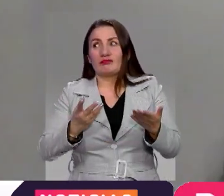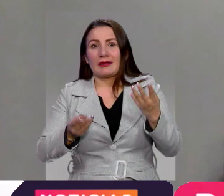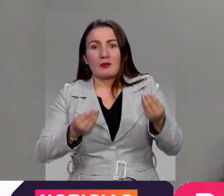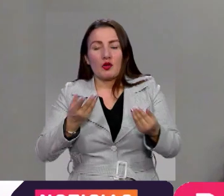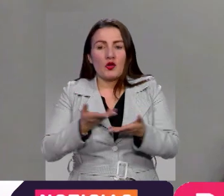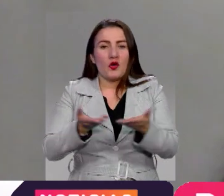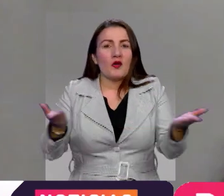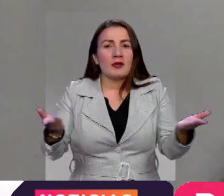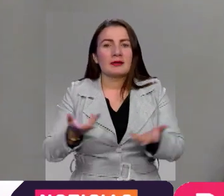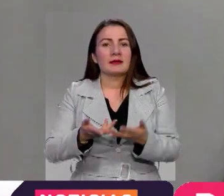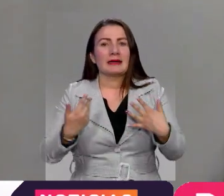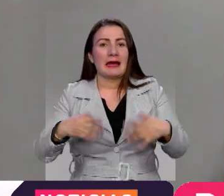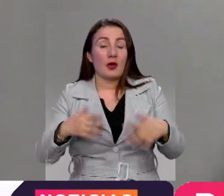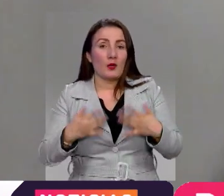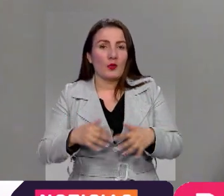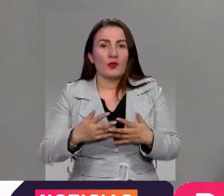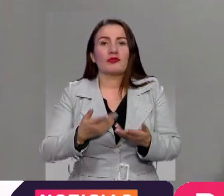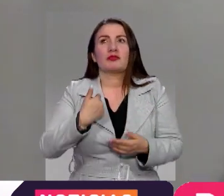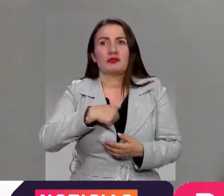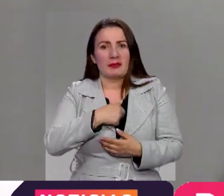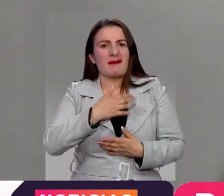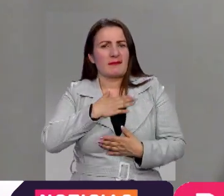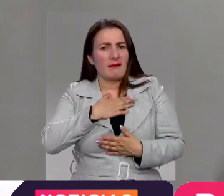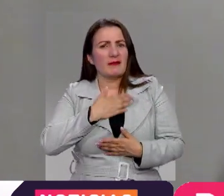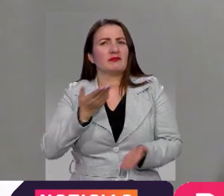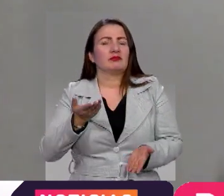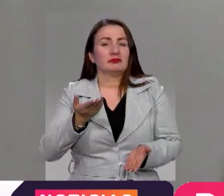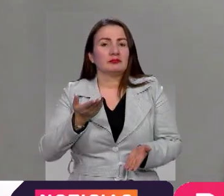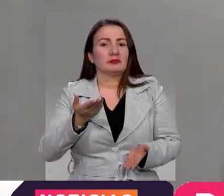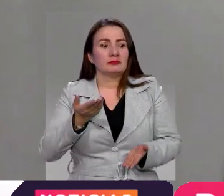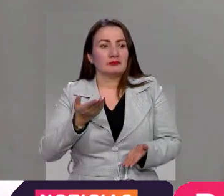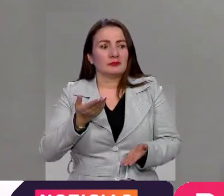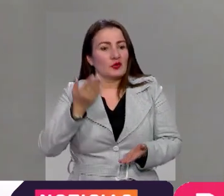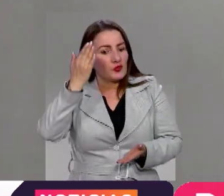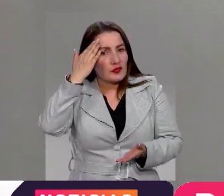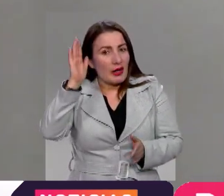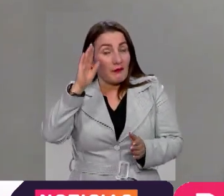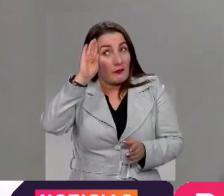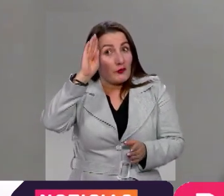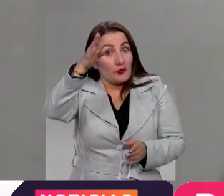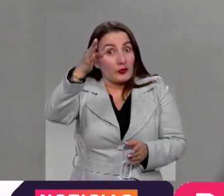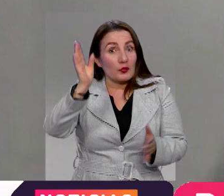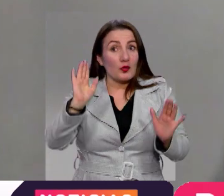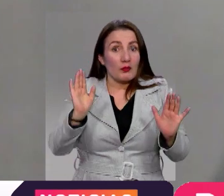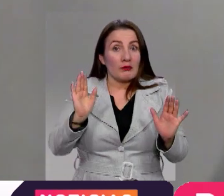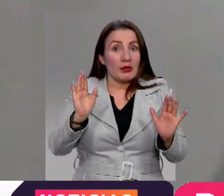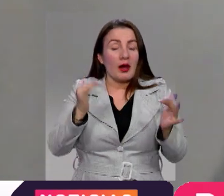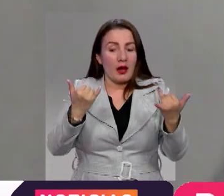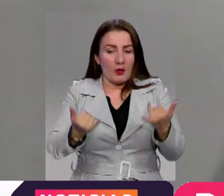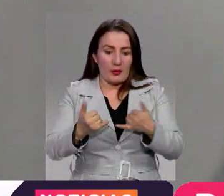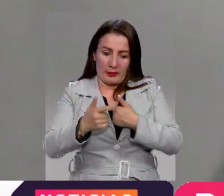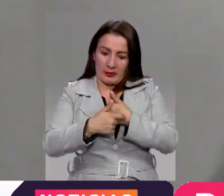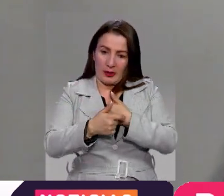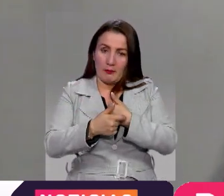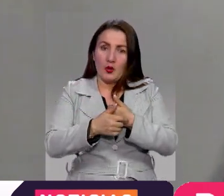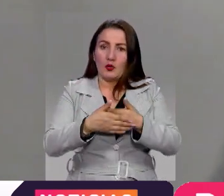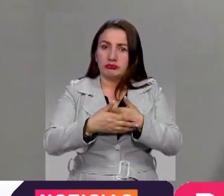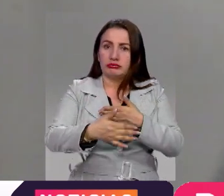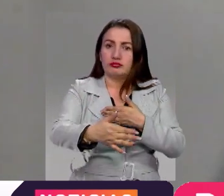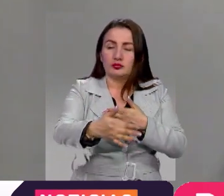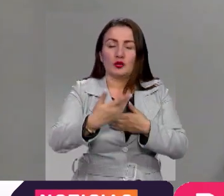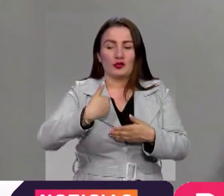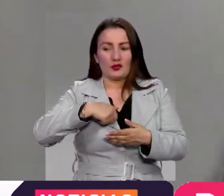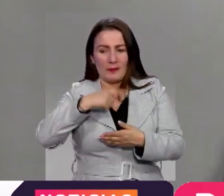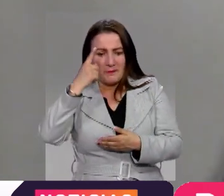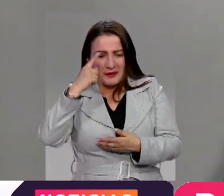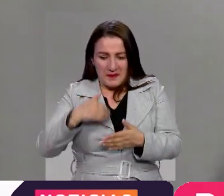son cosas que uno tiene programado, digamos, a un futuro y que digamos en este tiempo donde uno como